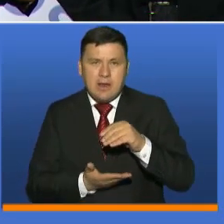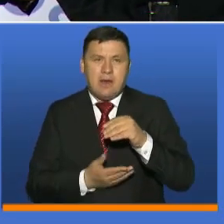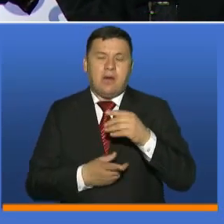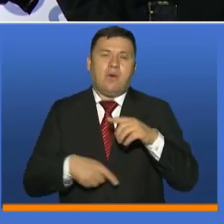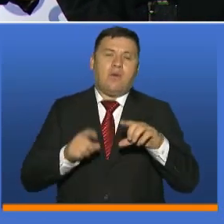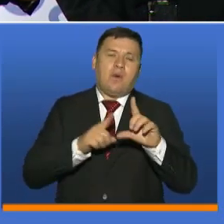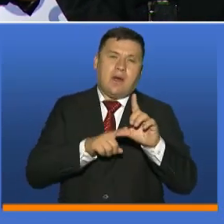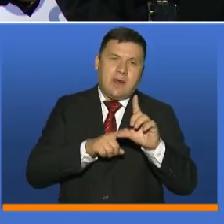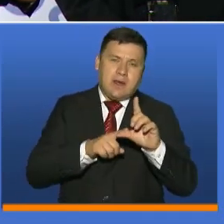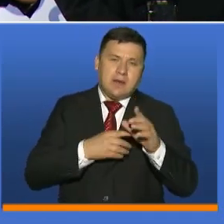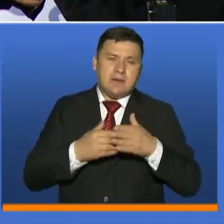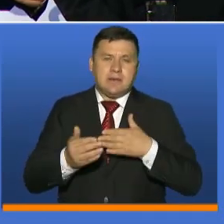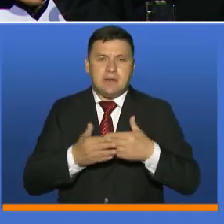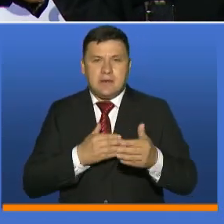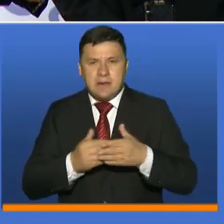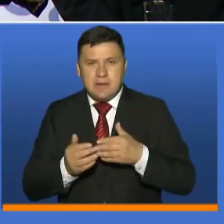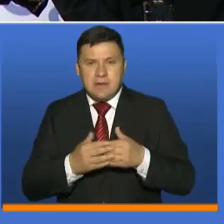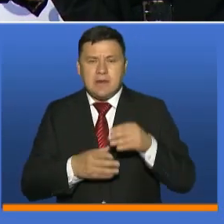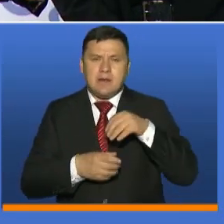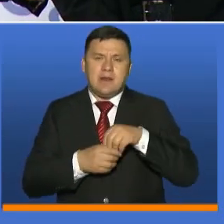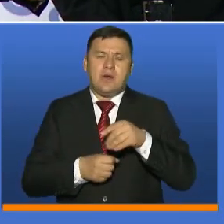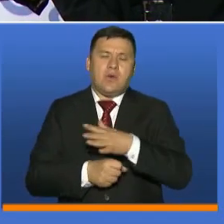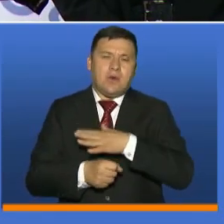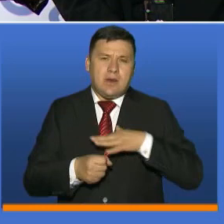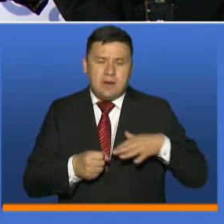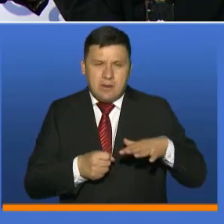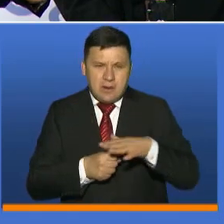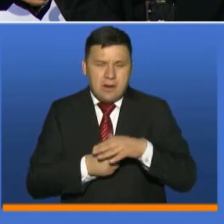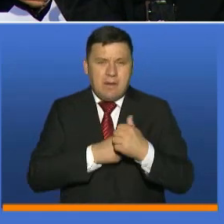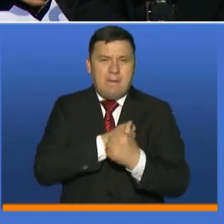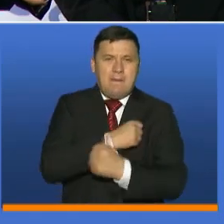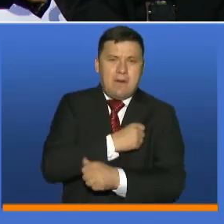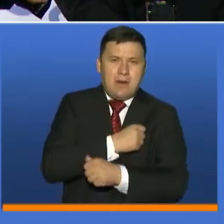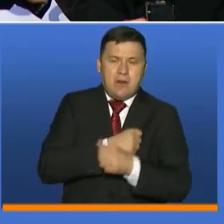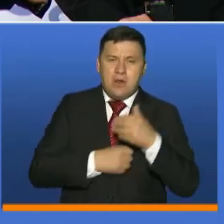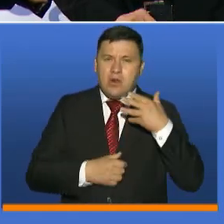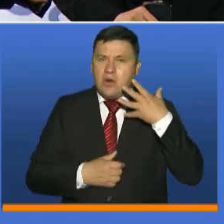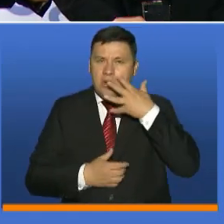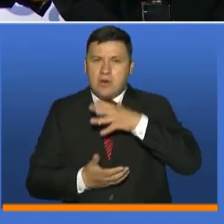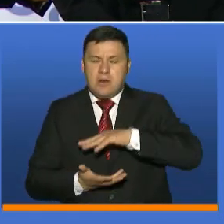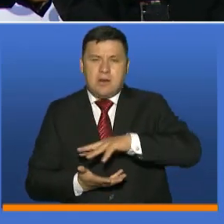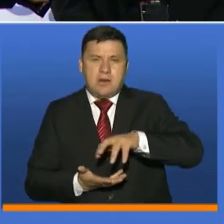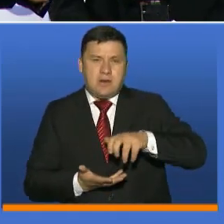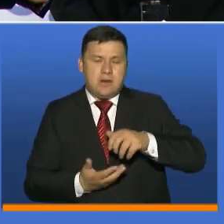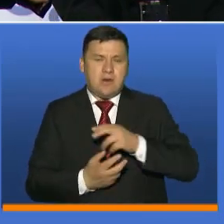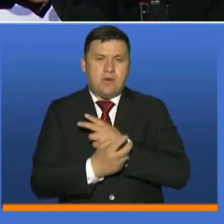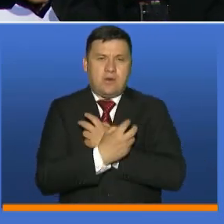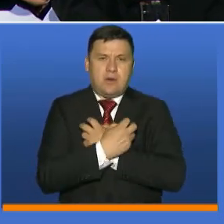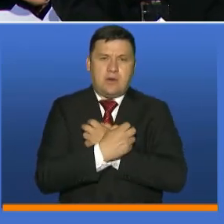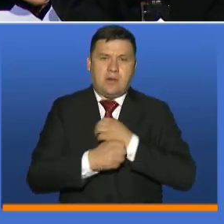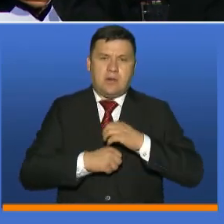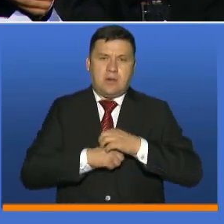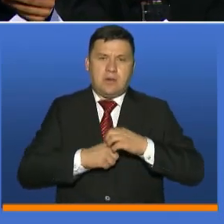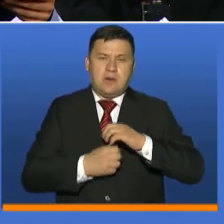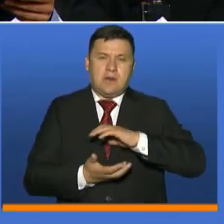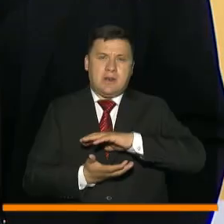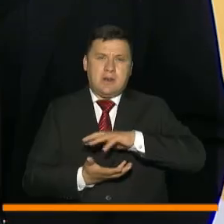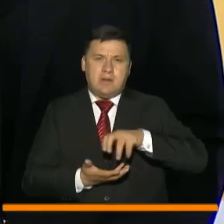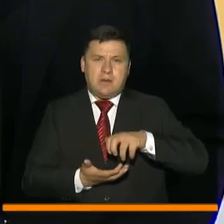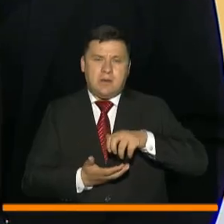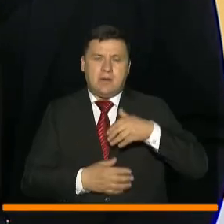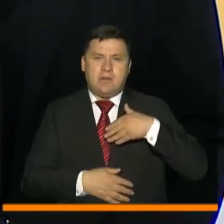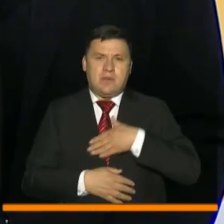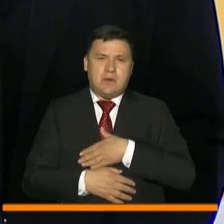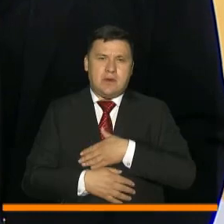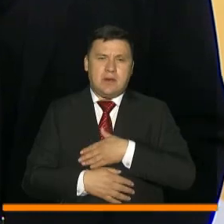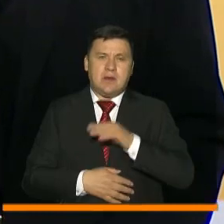Guajira, San Andrés, Bogotá, Cundinamarca, Boyacá, Norte de Santander, Huila, Tolima, Santander, Bolívar,